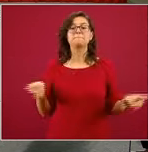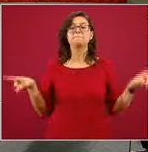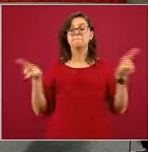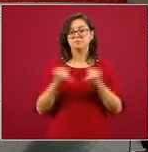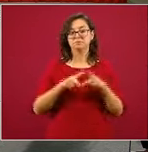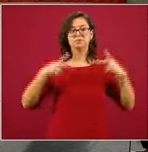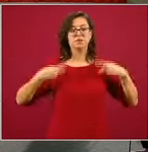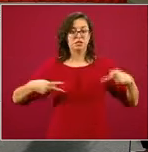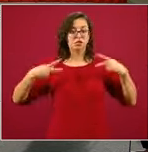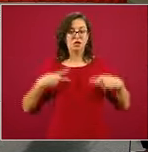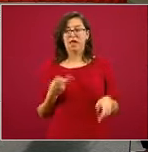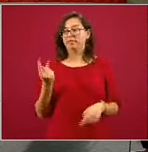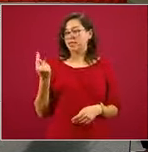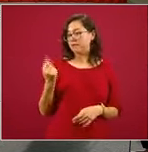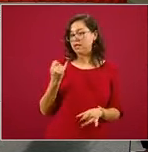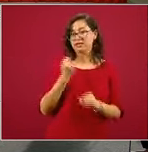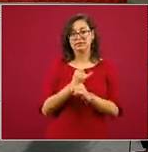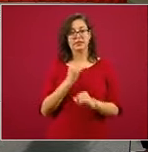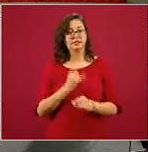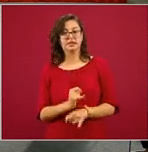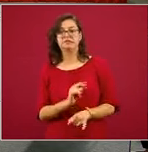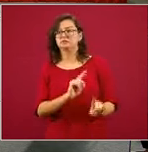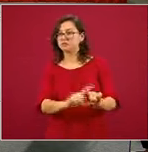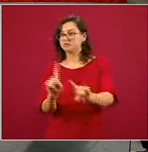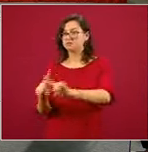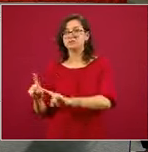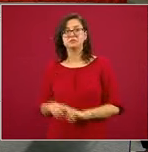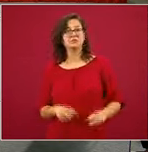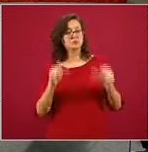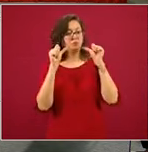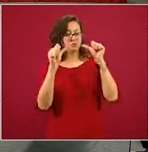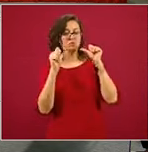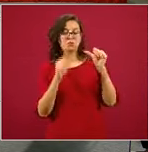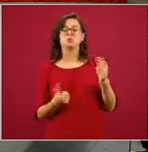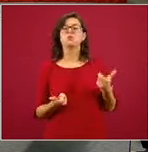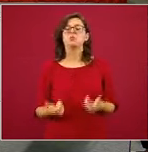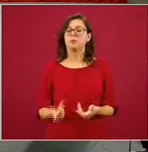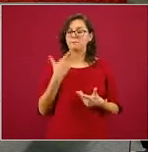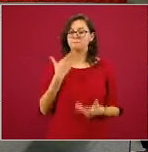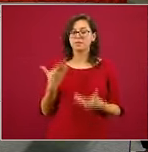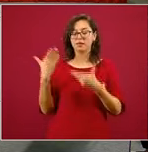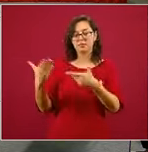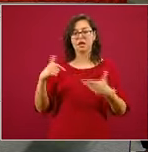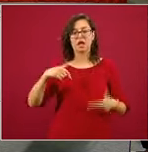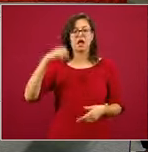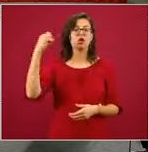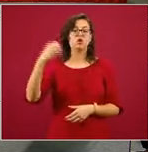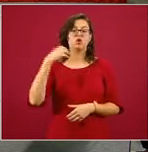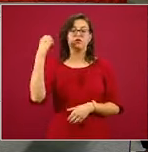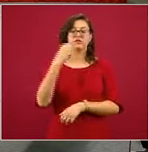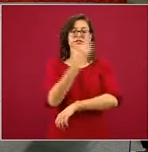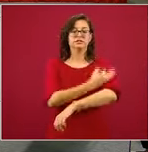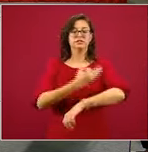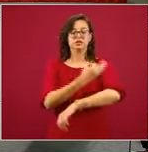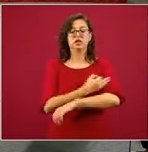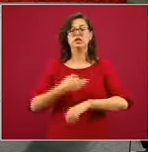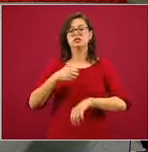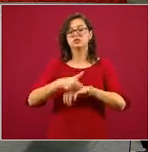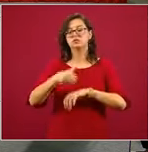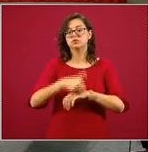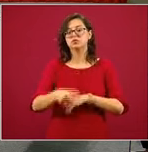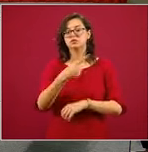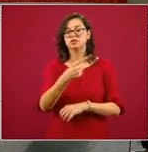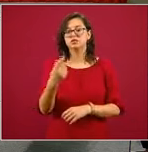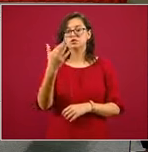sus domicilios o a través de sus dispositivos móviles. Bienvenidos a la conferencia vespertina número